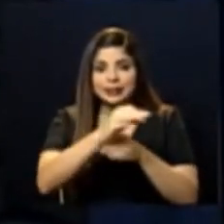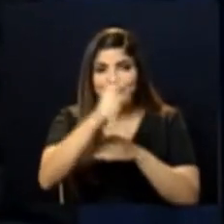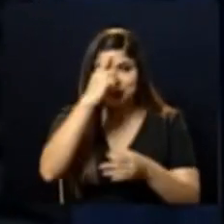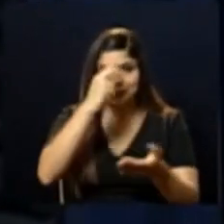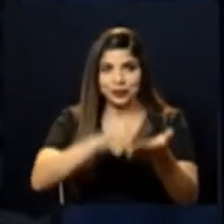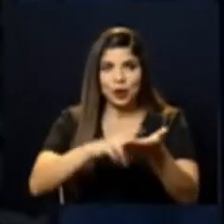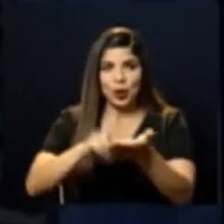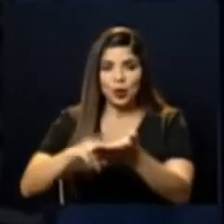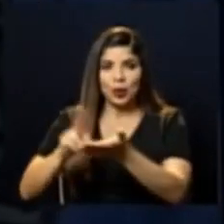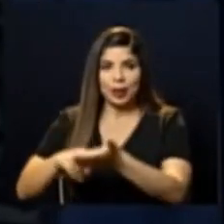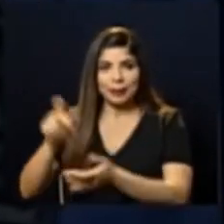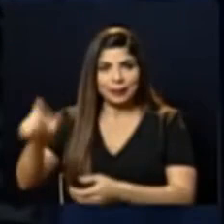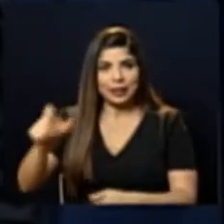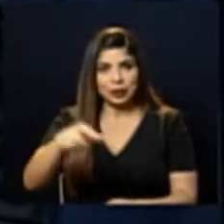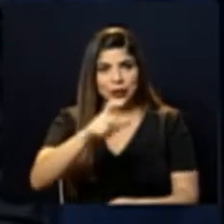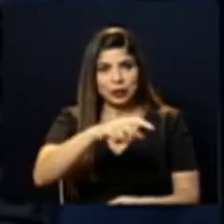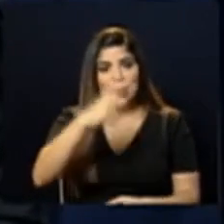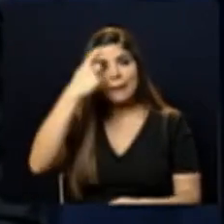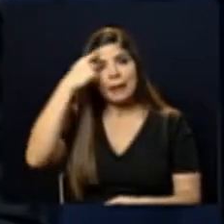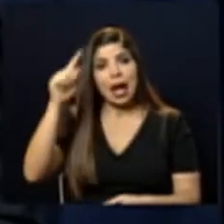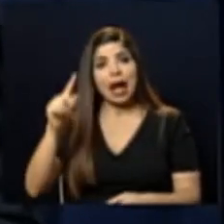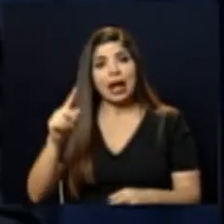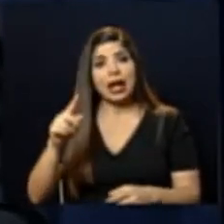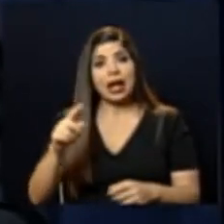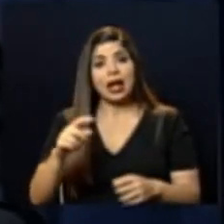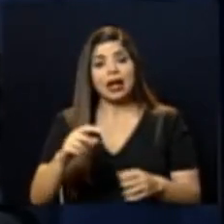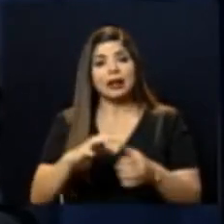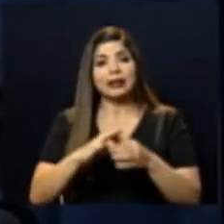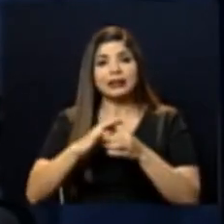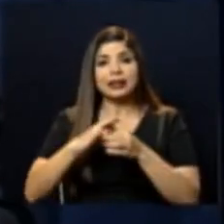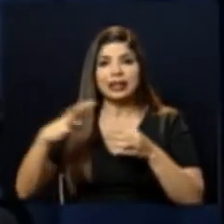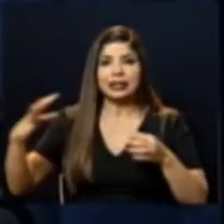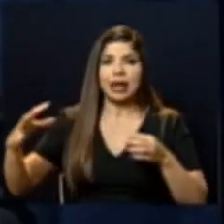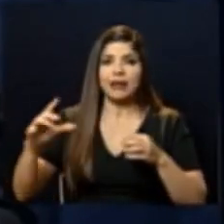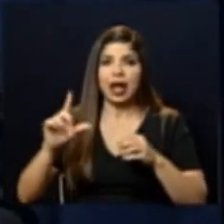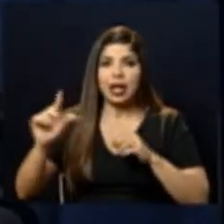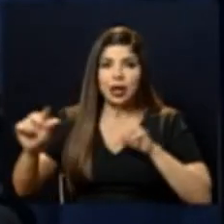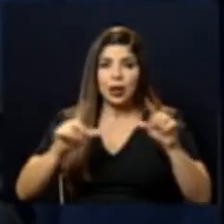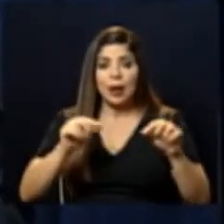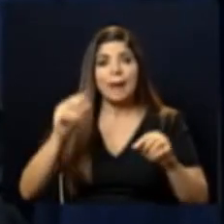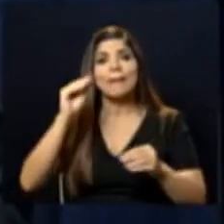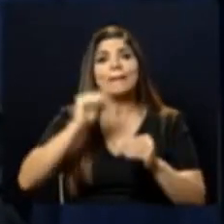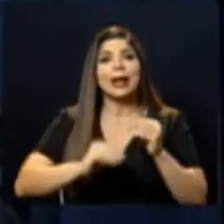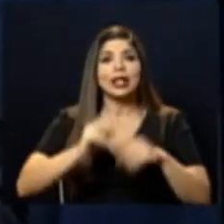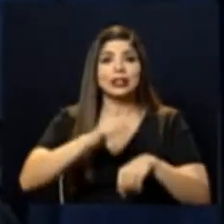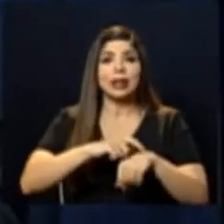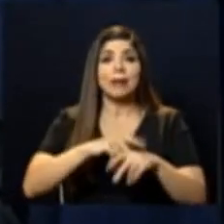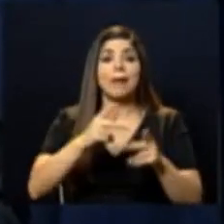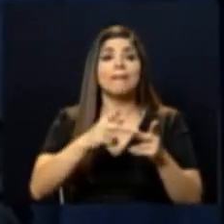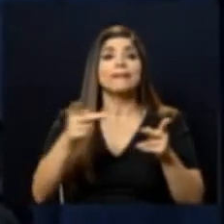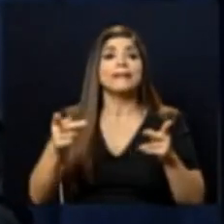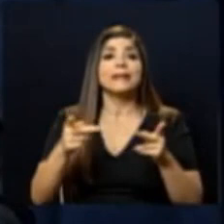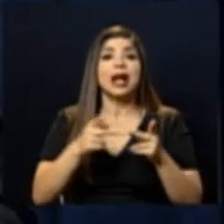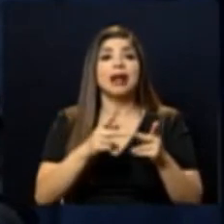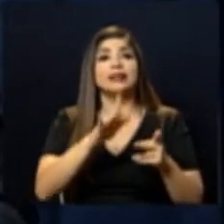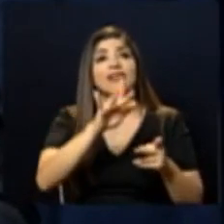de recursos humanos para disminuir el desarraigo y reducir los tiempos que las plazas están vacantes.